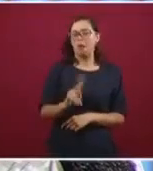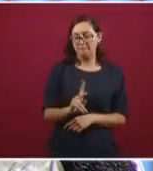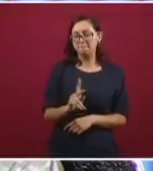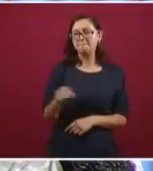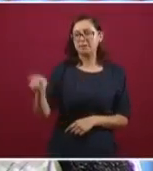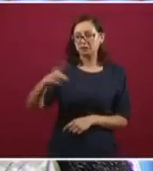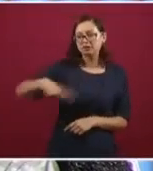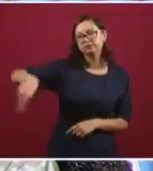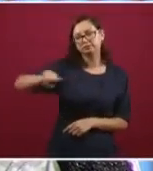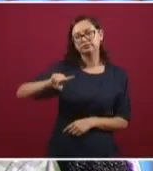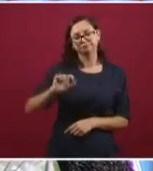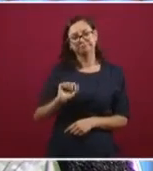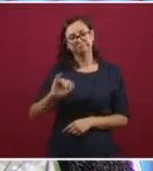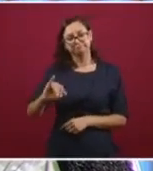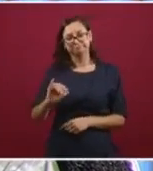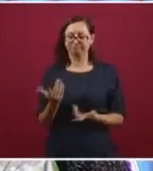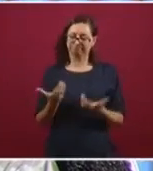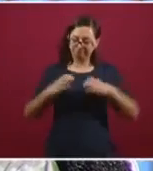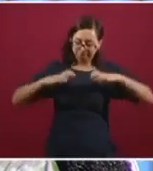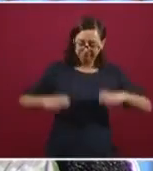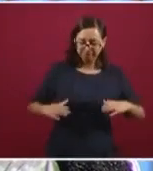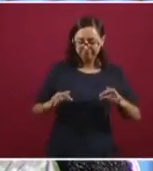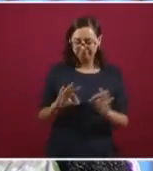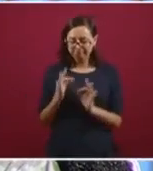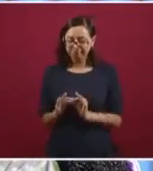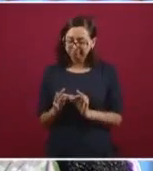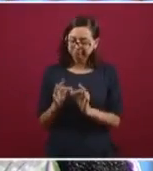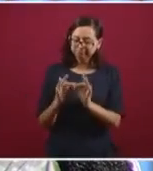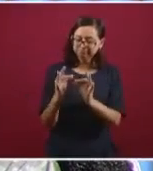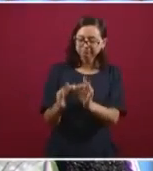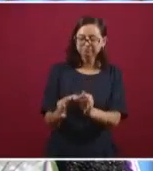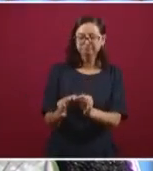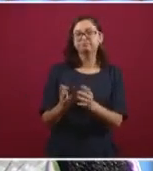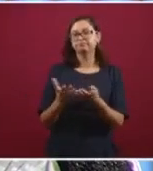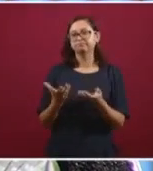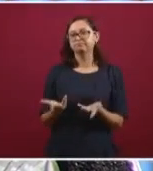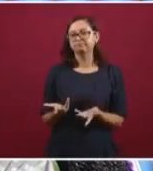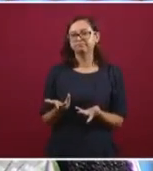desde el punto de vista físico, pues todas las